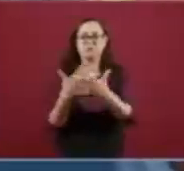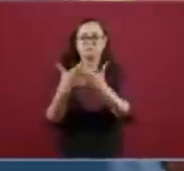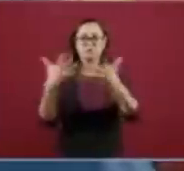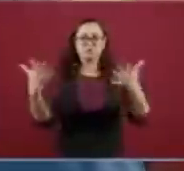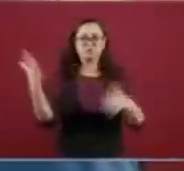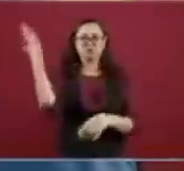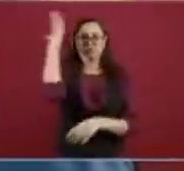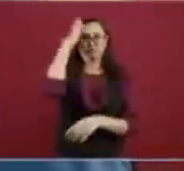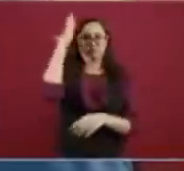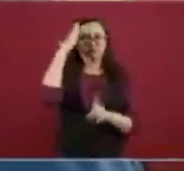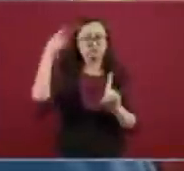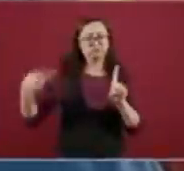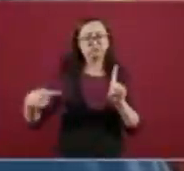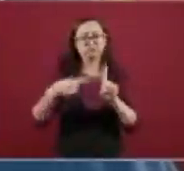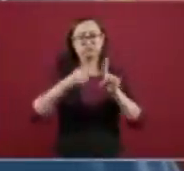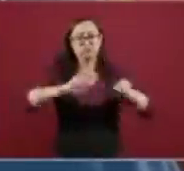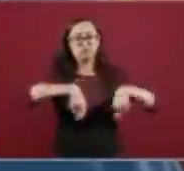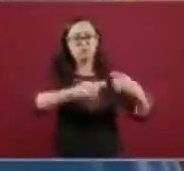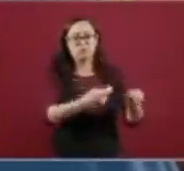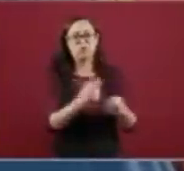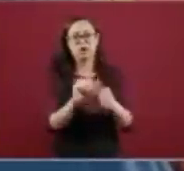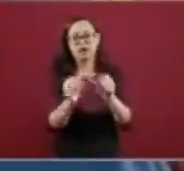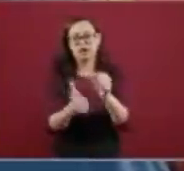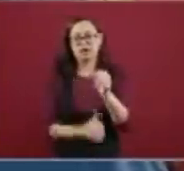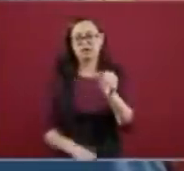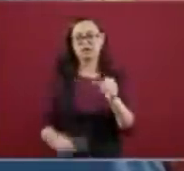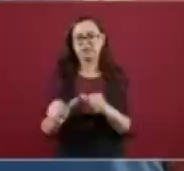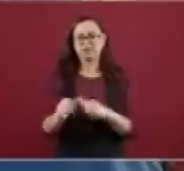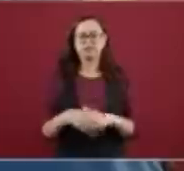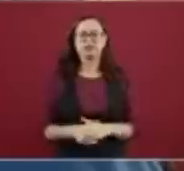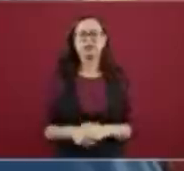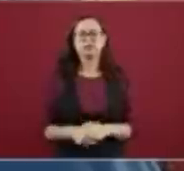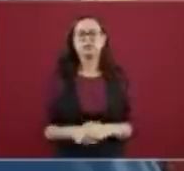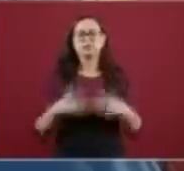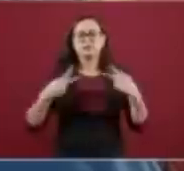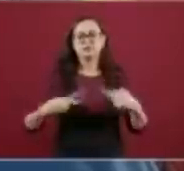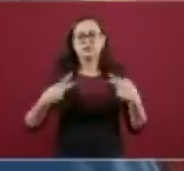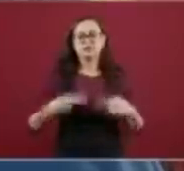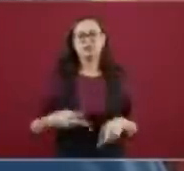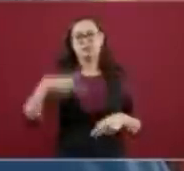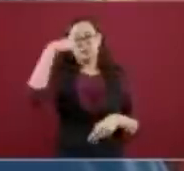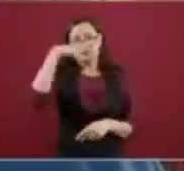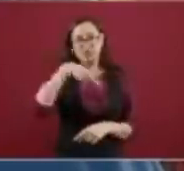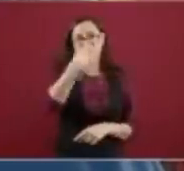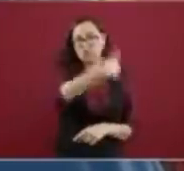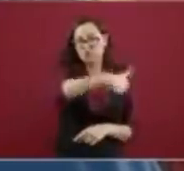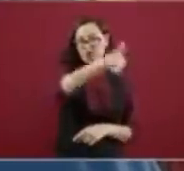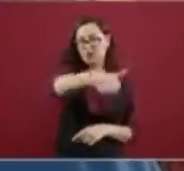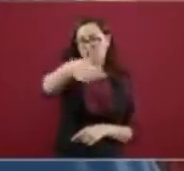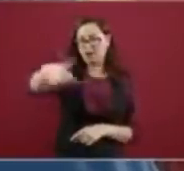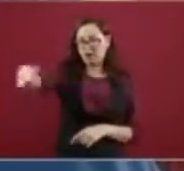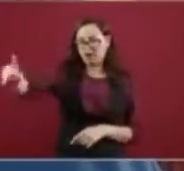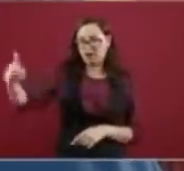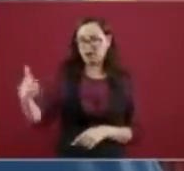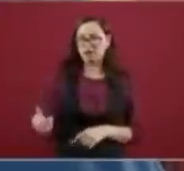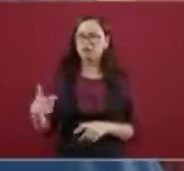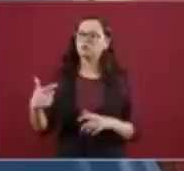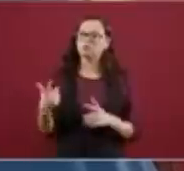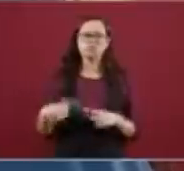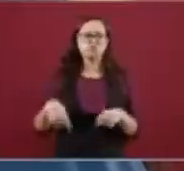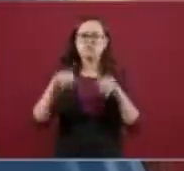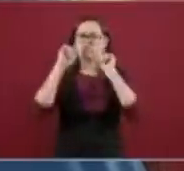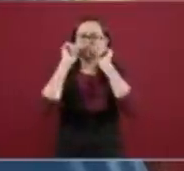artista. Como les decía, nuestra misión es incluir a cada mexicano, independientemente de su